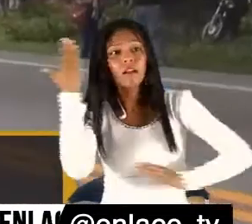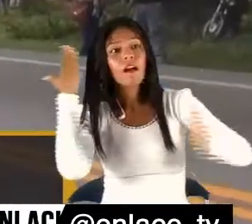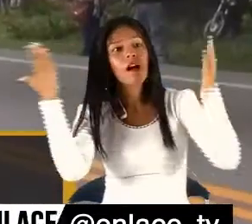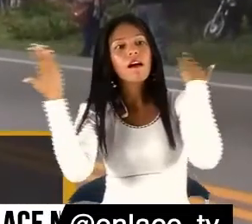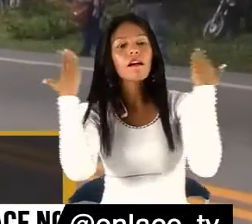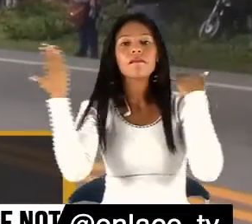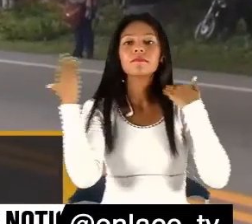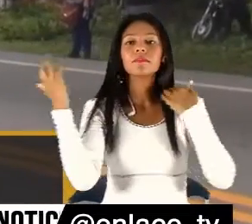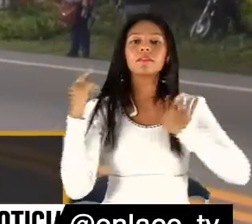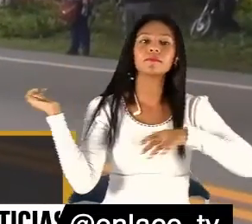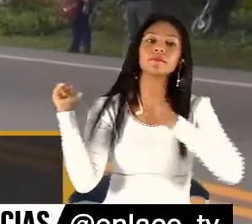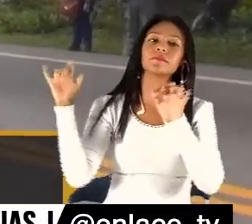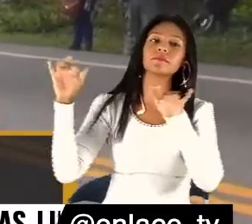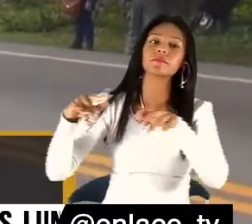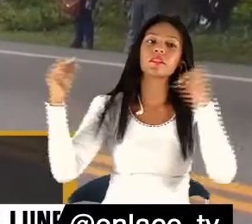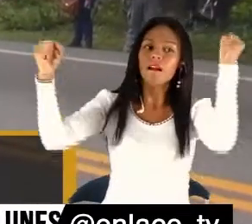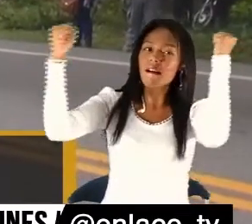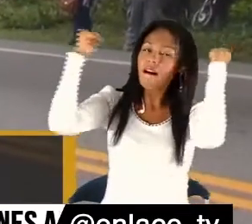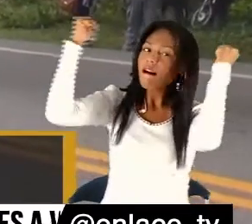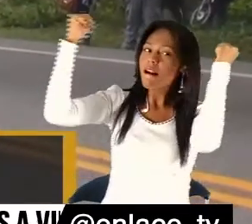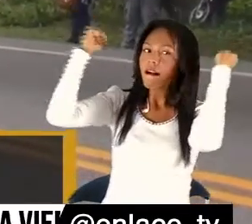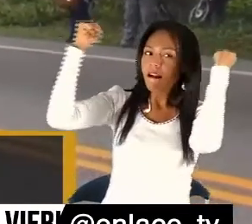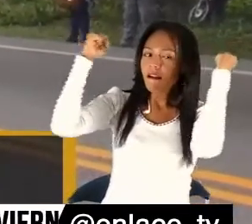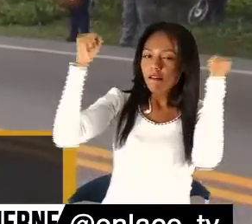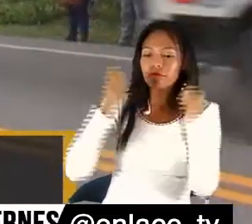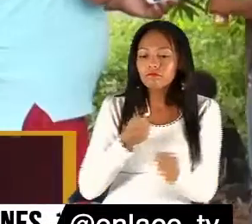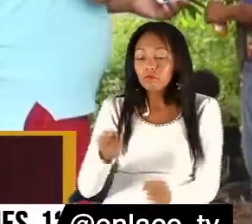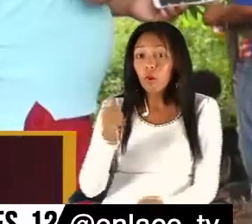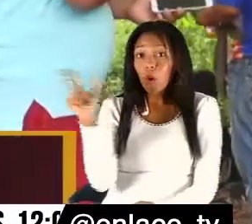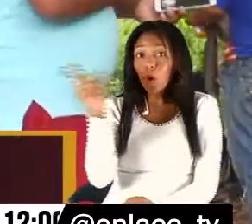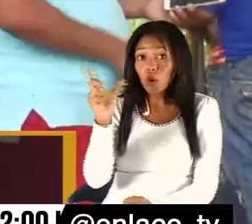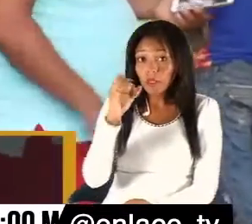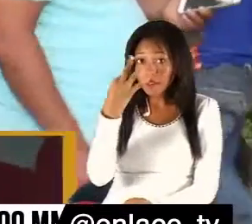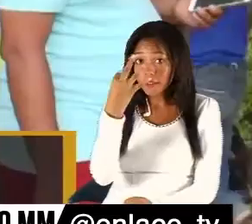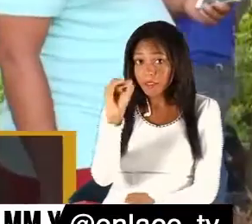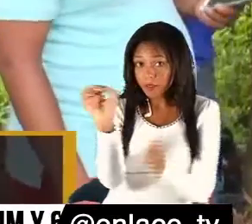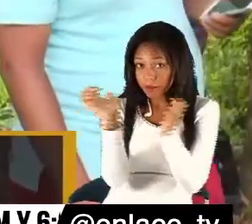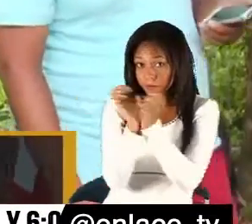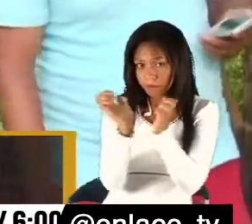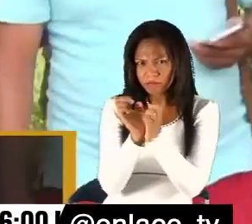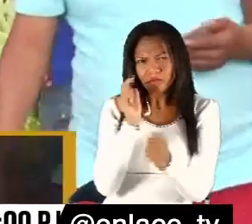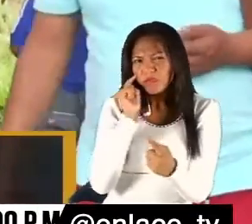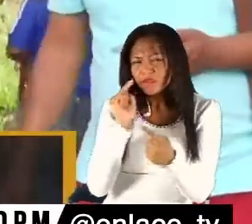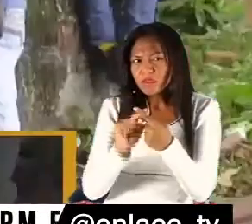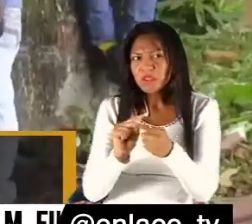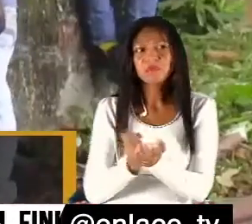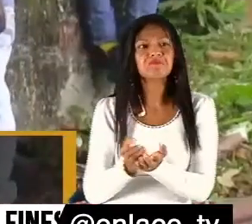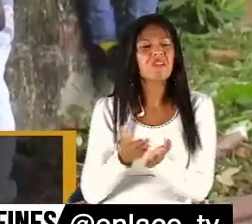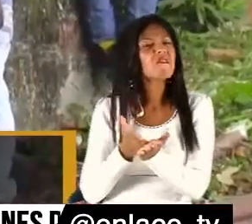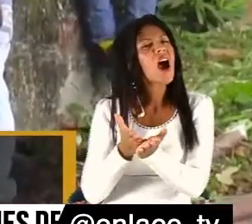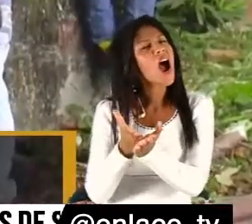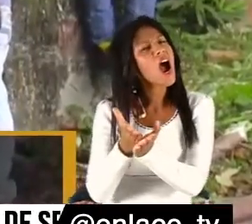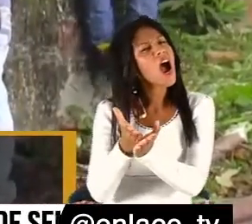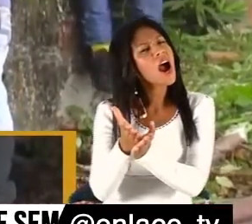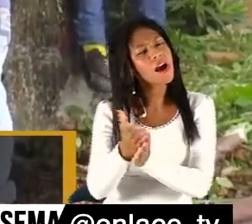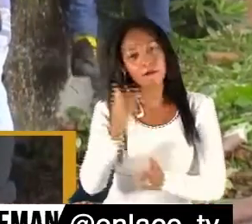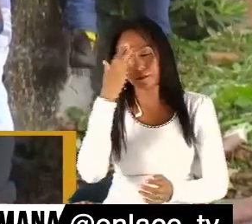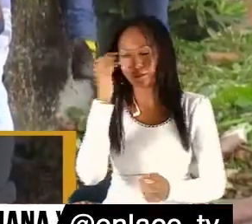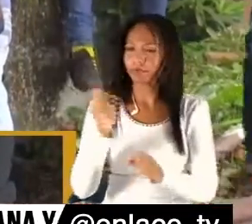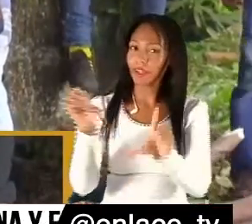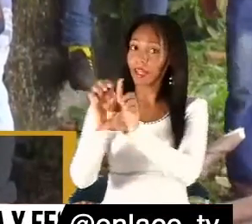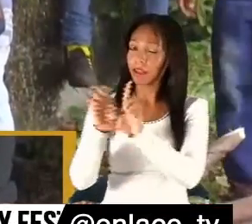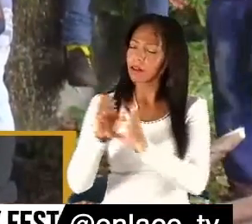para participar del paro campesino convocado para este lunes 30 de mayo y cuyo carácter es indefinido. Enlace Noticias dialogó con el vocero